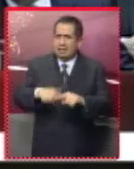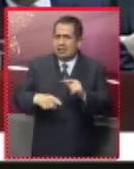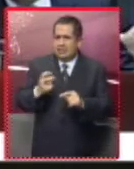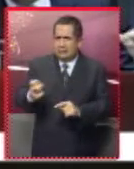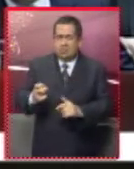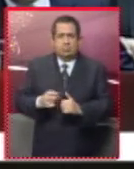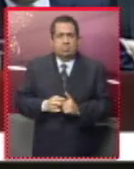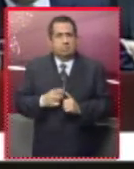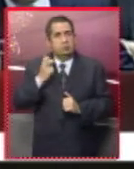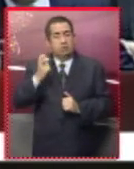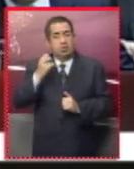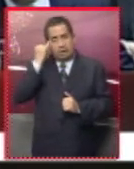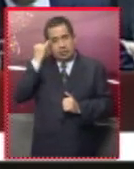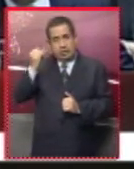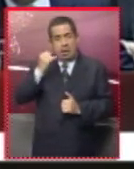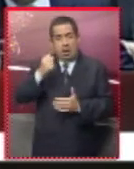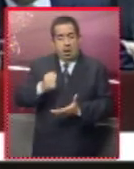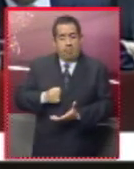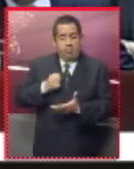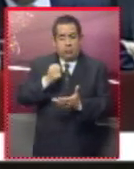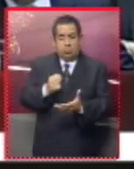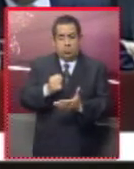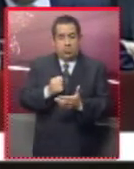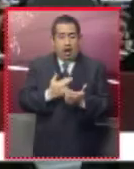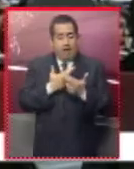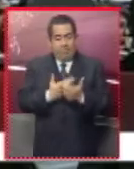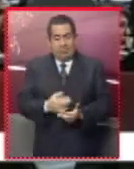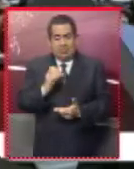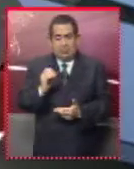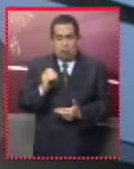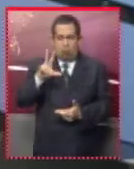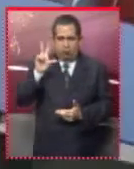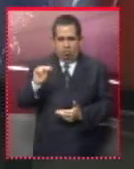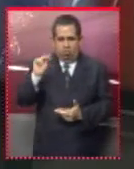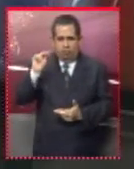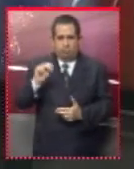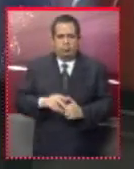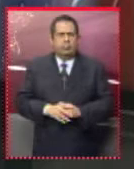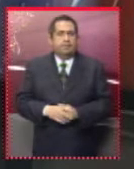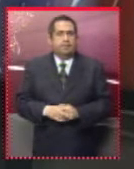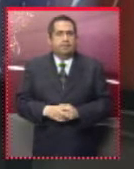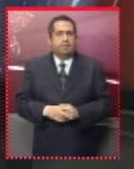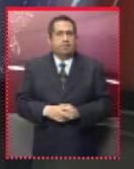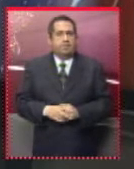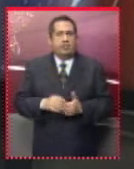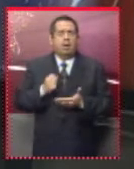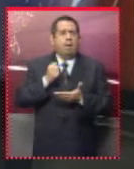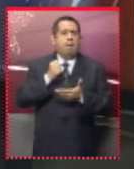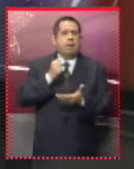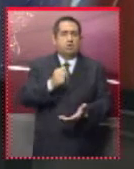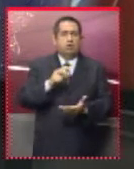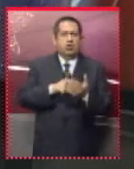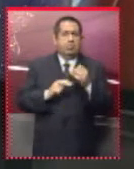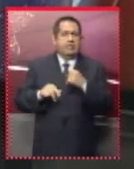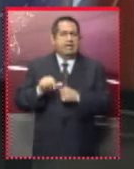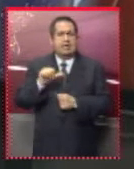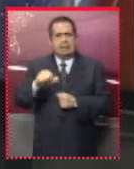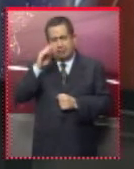Por eso queremos que el presupuesto no sea base cero. En el presupuesto 2016 se prevé